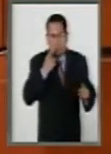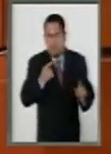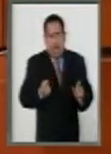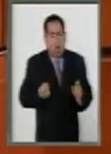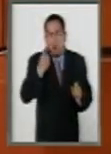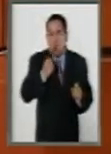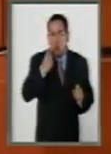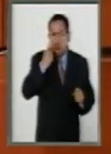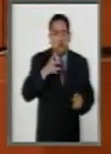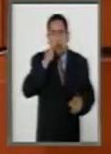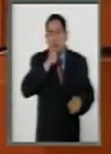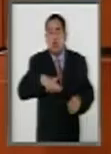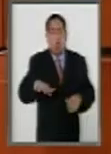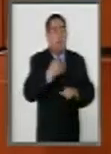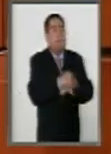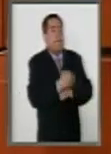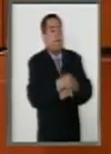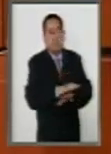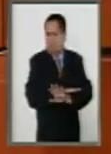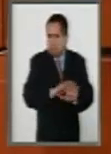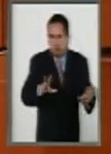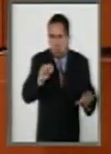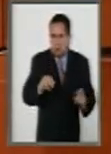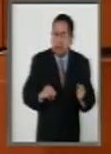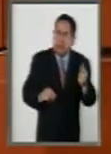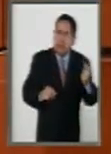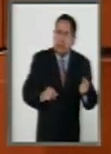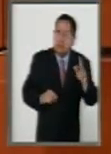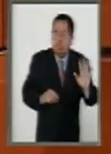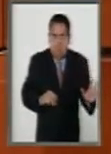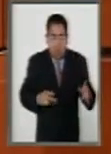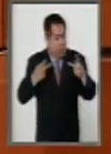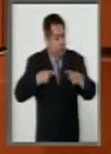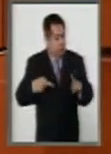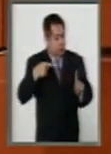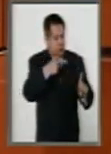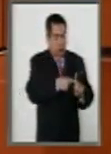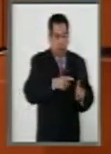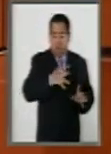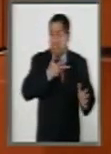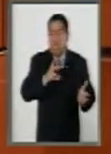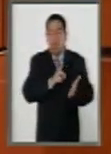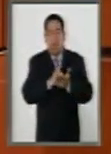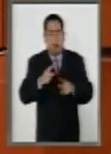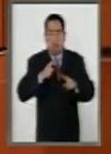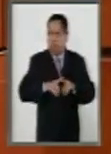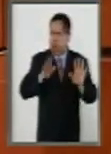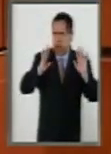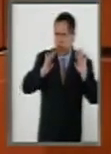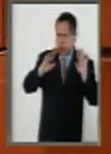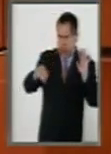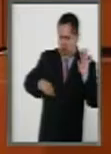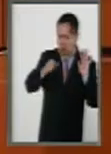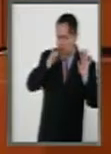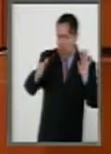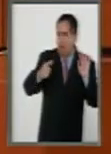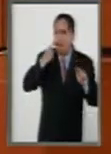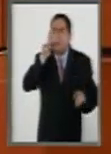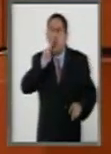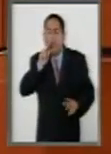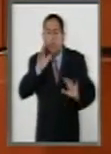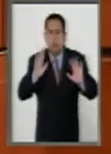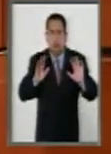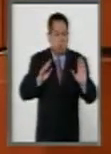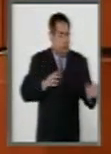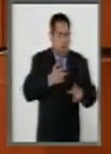excepción y no la regla general. Las personas deben tener en principio, como derecho, el poder ser juzgados en libertad